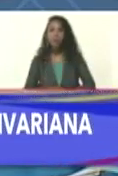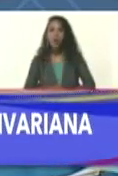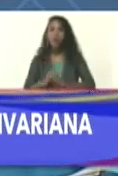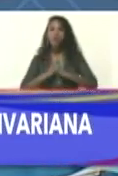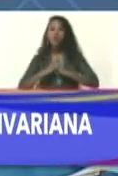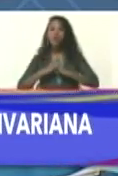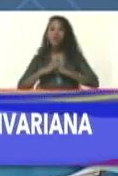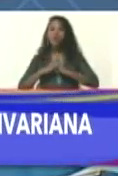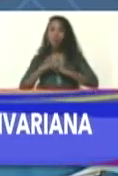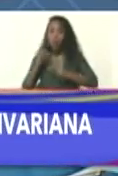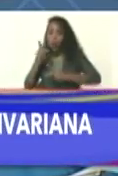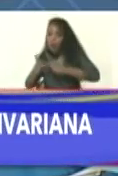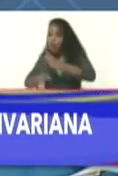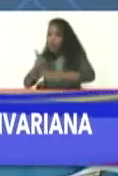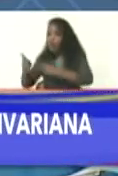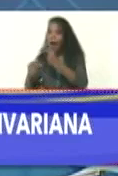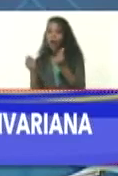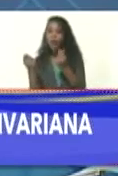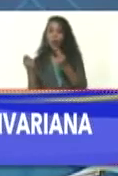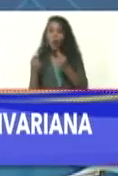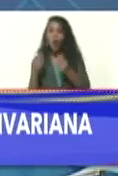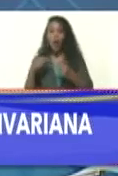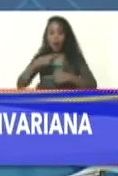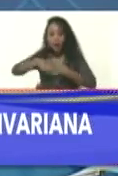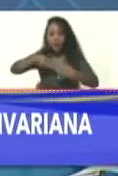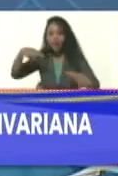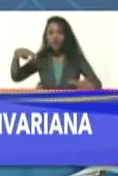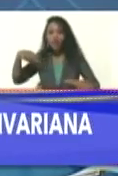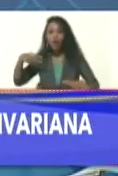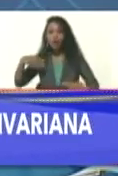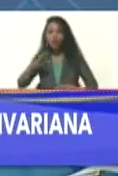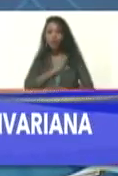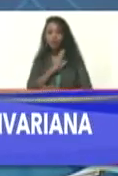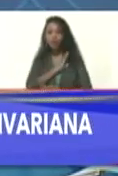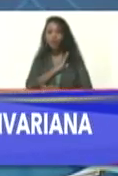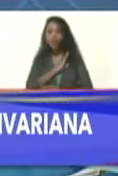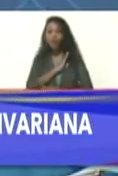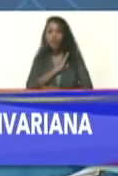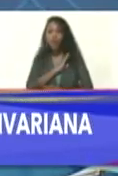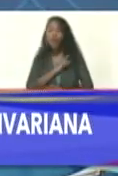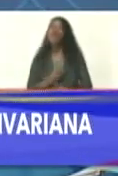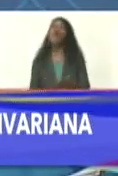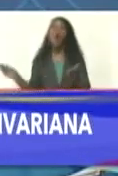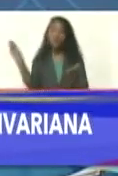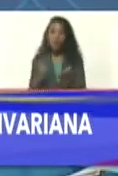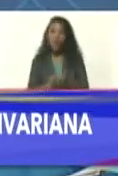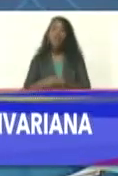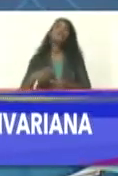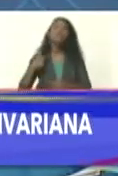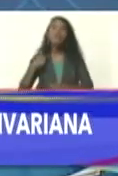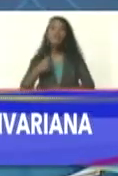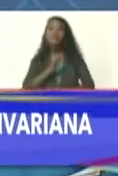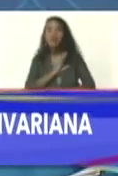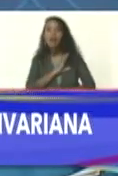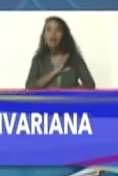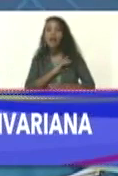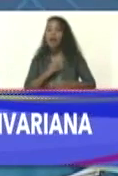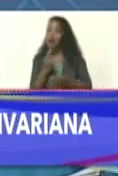todo el progreso económico que la revolución tuvo y va a volver a tener,